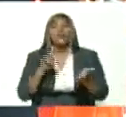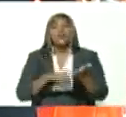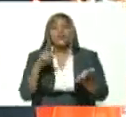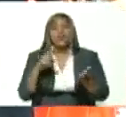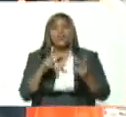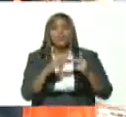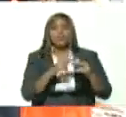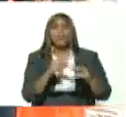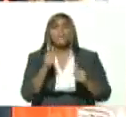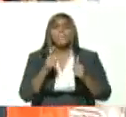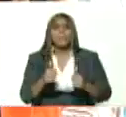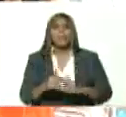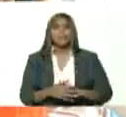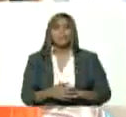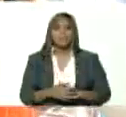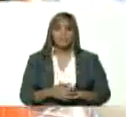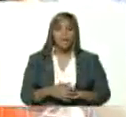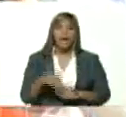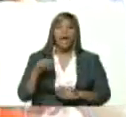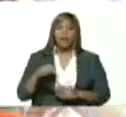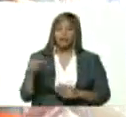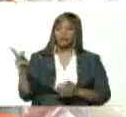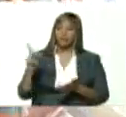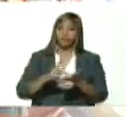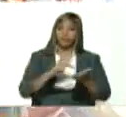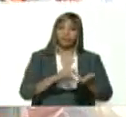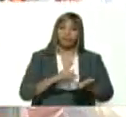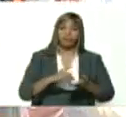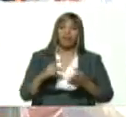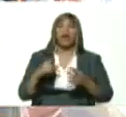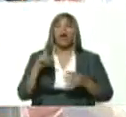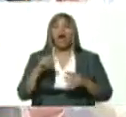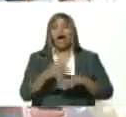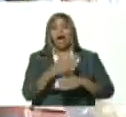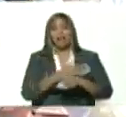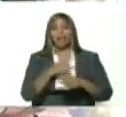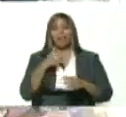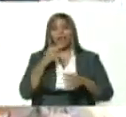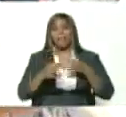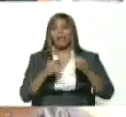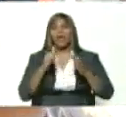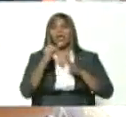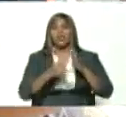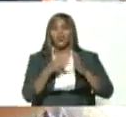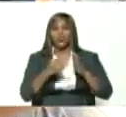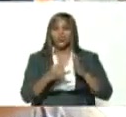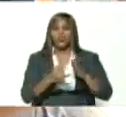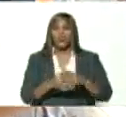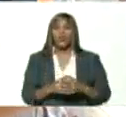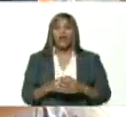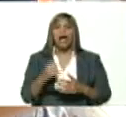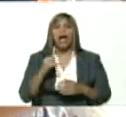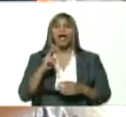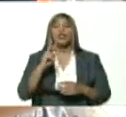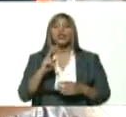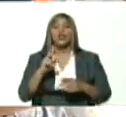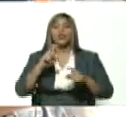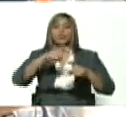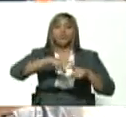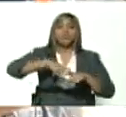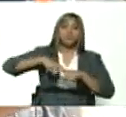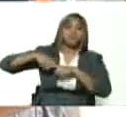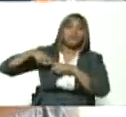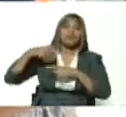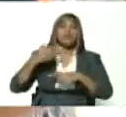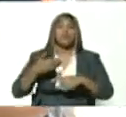en feliz término? Bueno, fíjate, aquí nos han acompañado, además de todas las instituciones que he nombrado, con las cuales, fíjate, aquí tenemos dos grúas importantes,